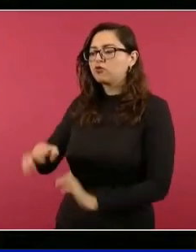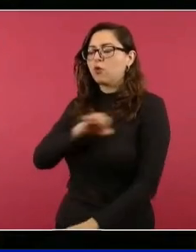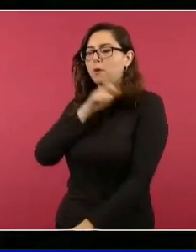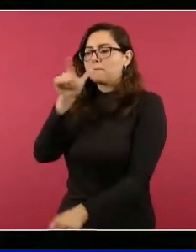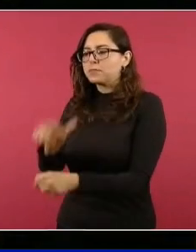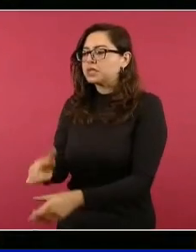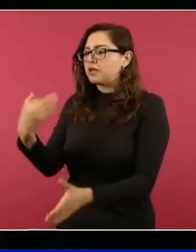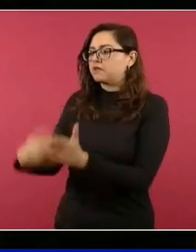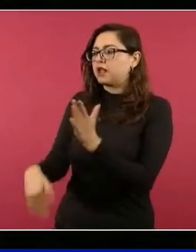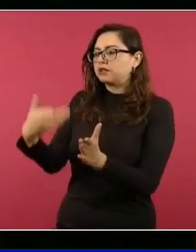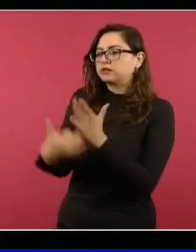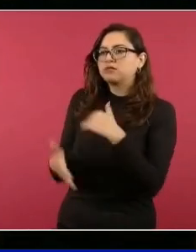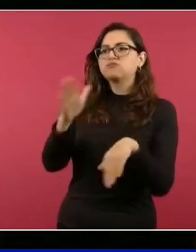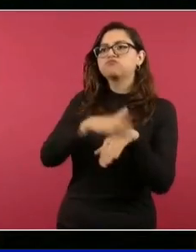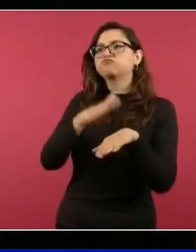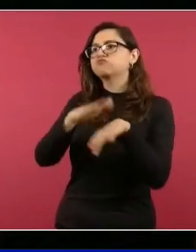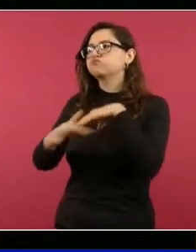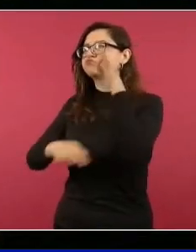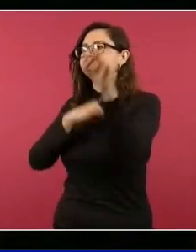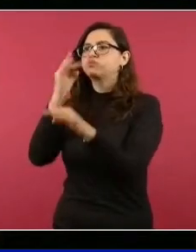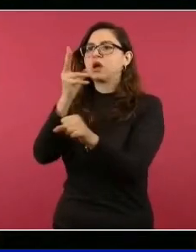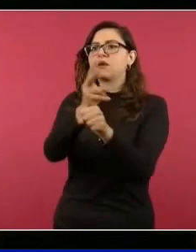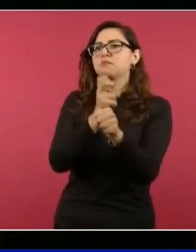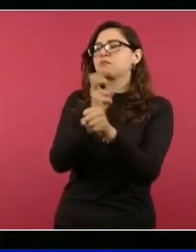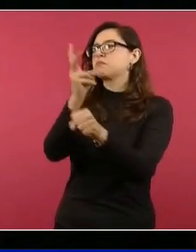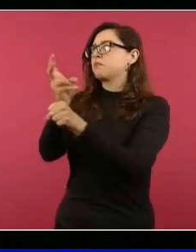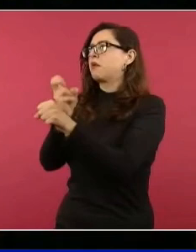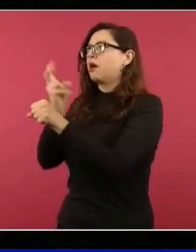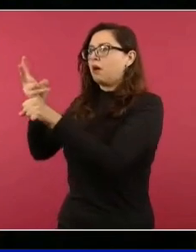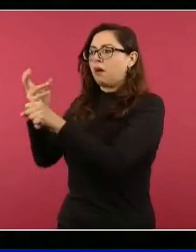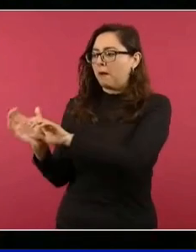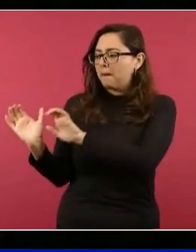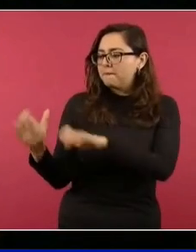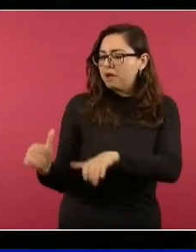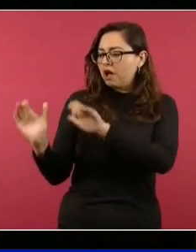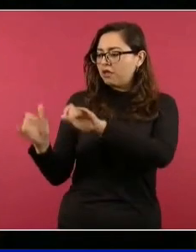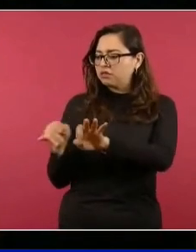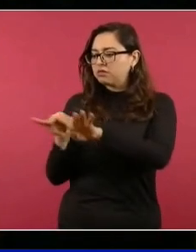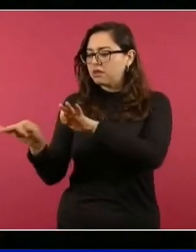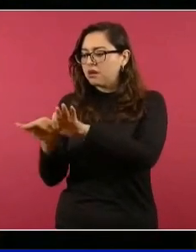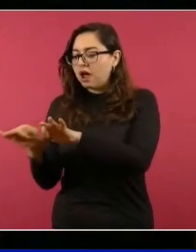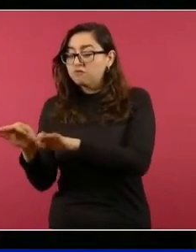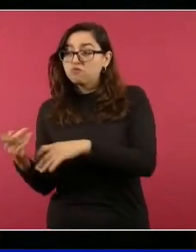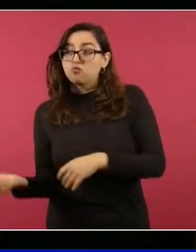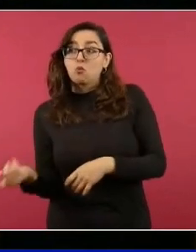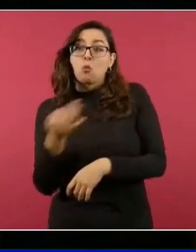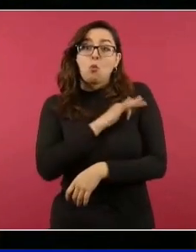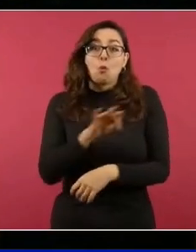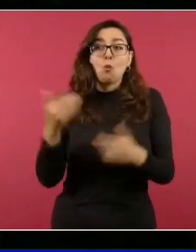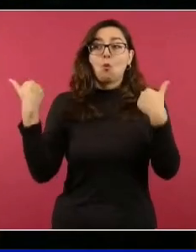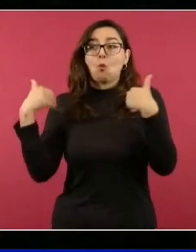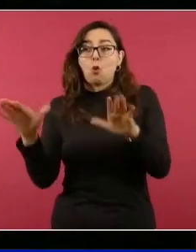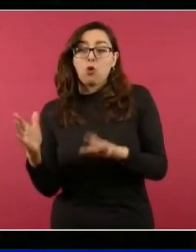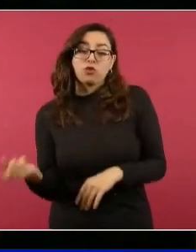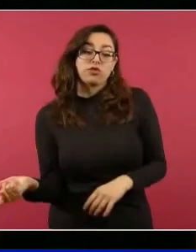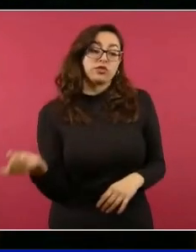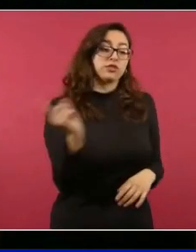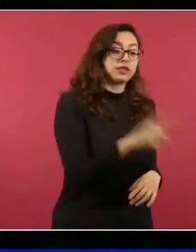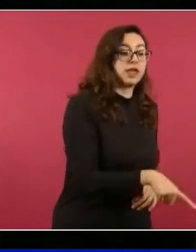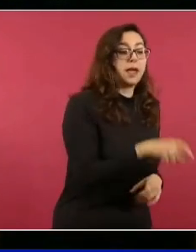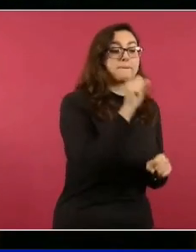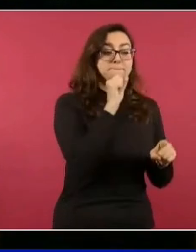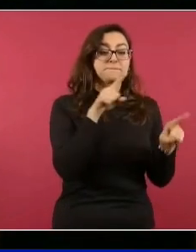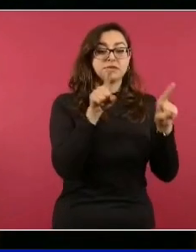hicieran como gobierno federal, es la pregunta, si usted estaría dispuesto a considerar hacer un acuerdo con la ANUYES,